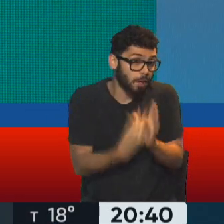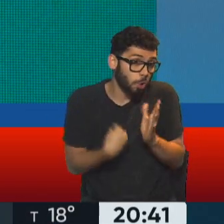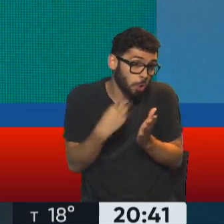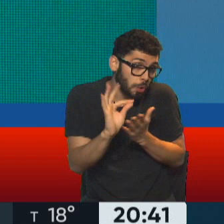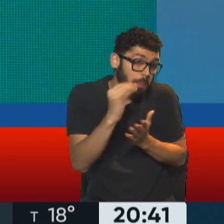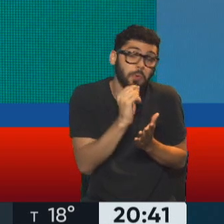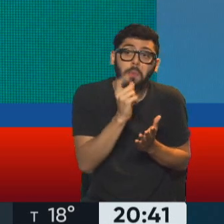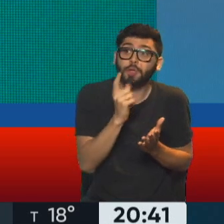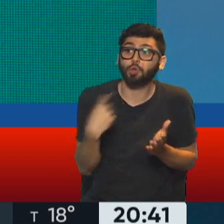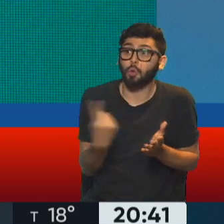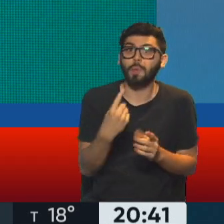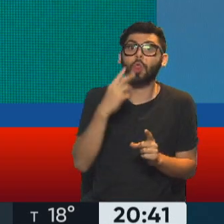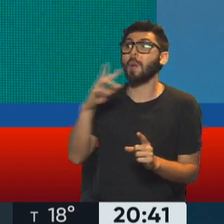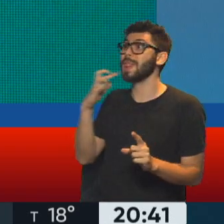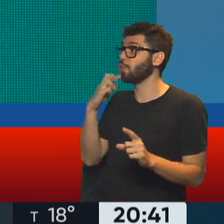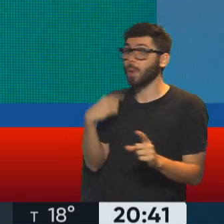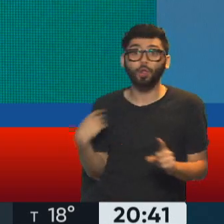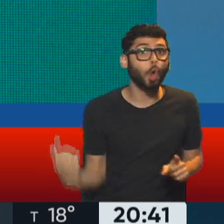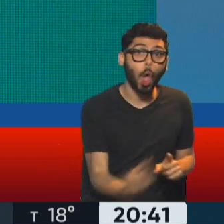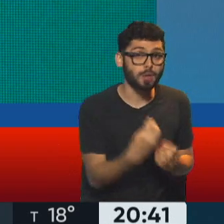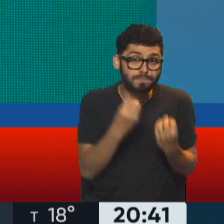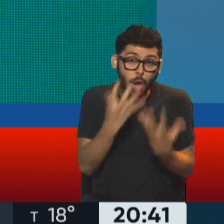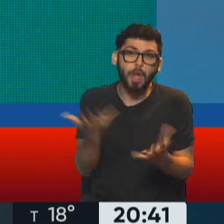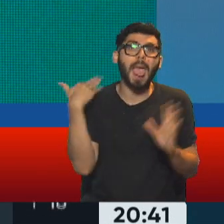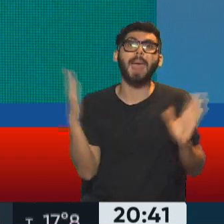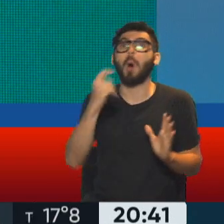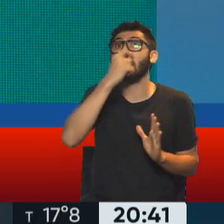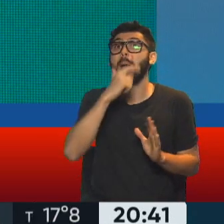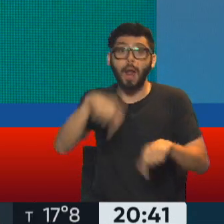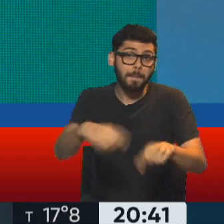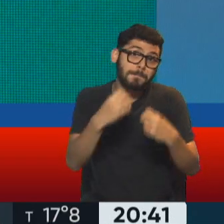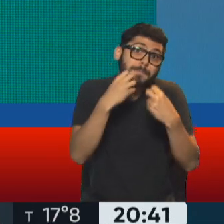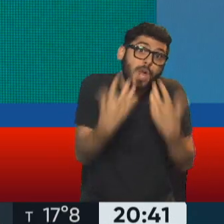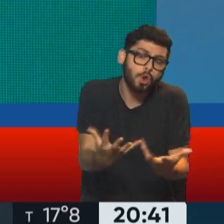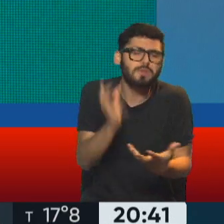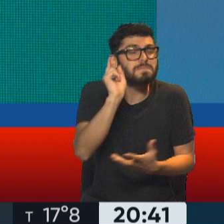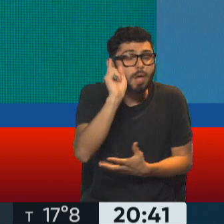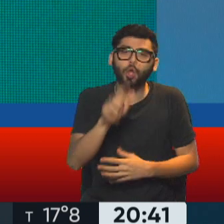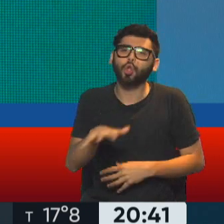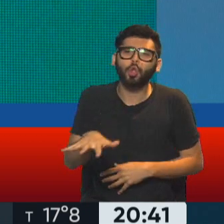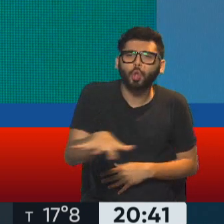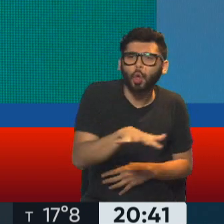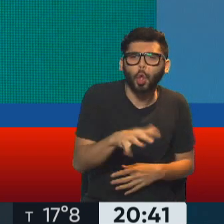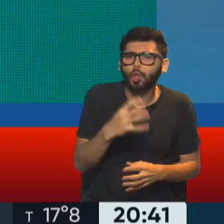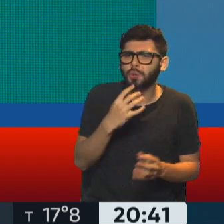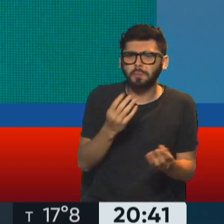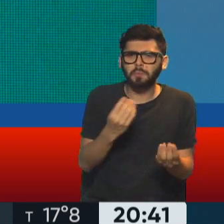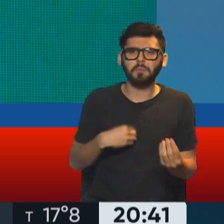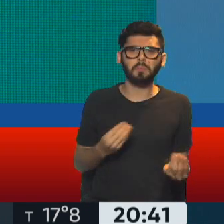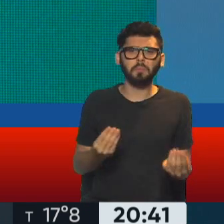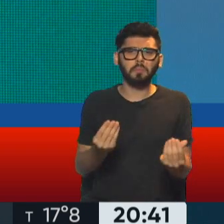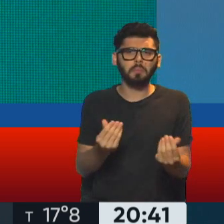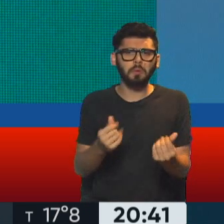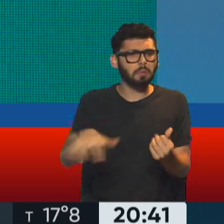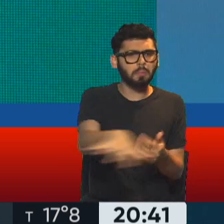¿no? Están mejor que en el 2019, están mejor que en la época de Macri. Sin embargo, la sensación es que esto no llega como